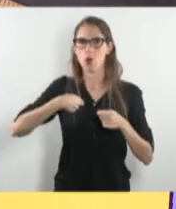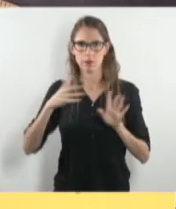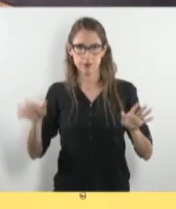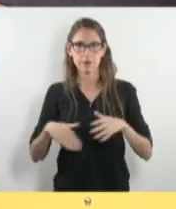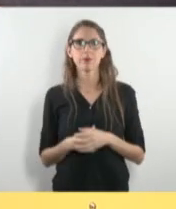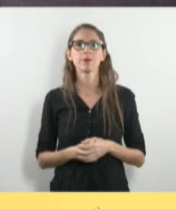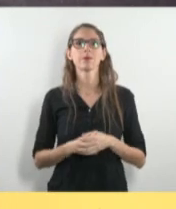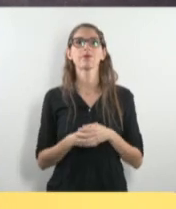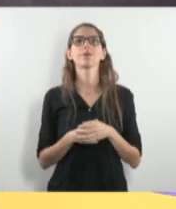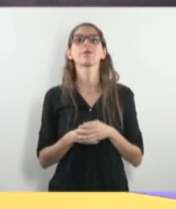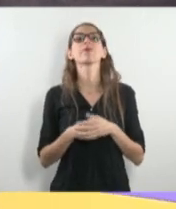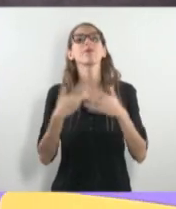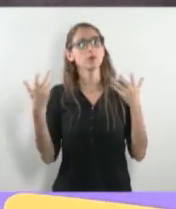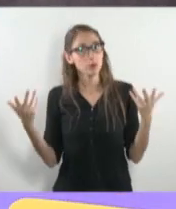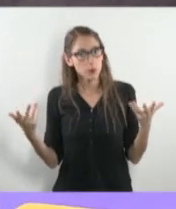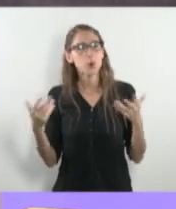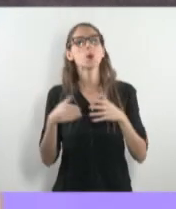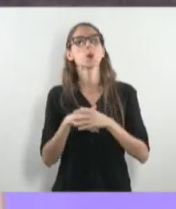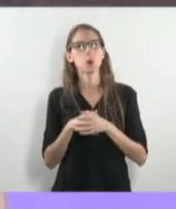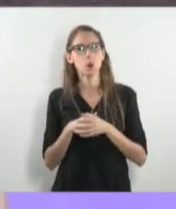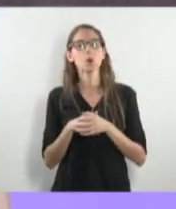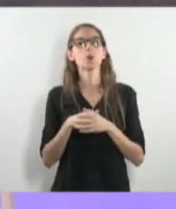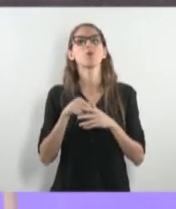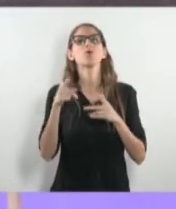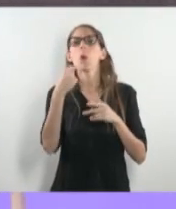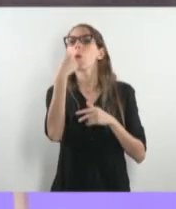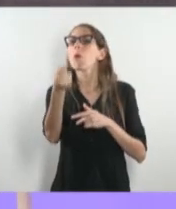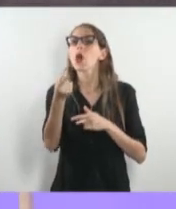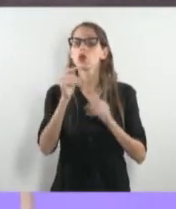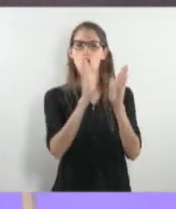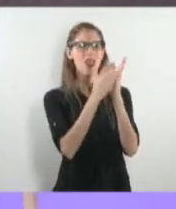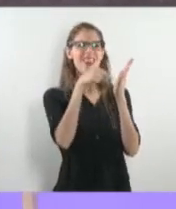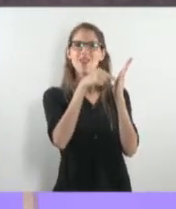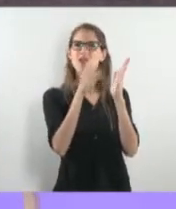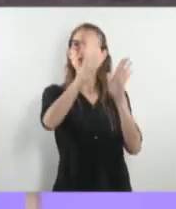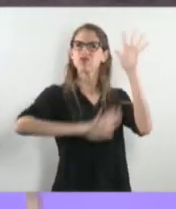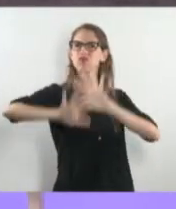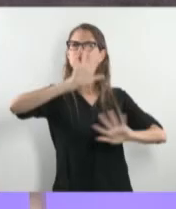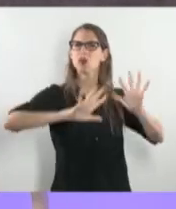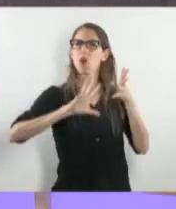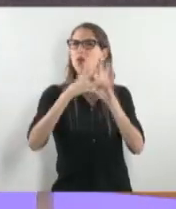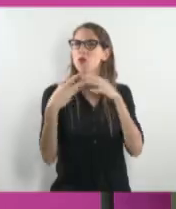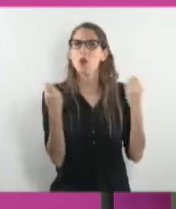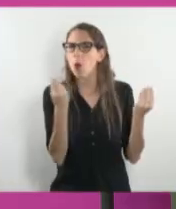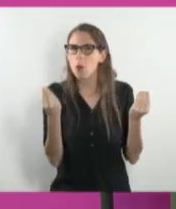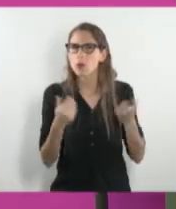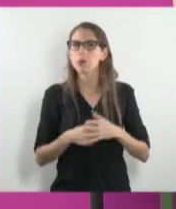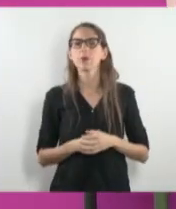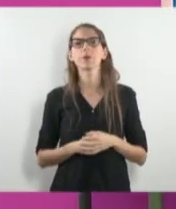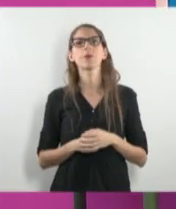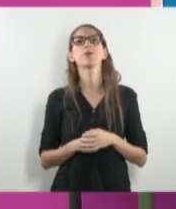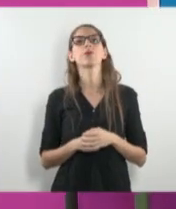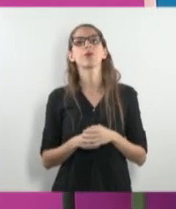Bien, ¿cómo está, si te preguntara, cómo está organizada la obra, cómo está organizado el libro, el Martín Fierro? Bueno,